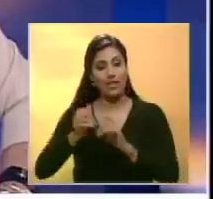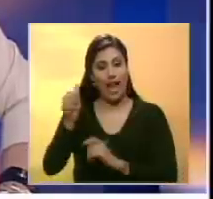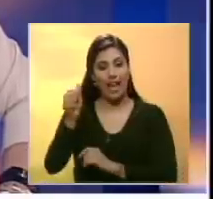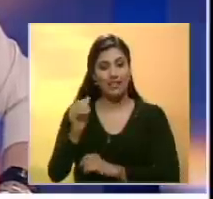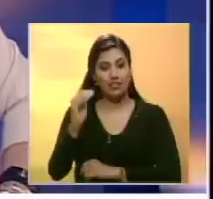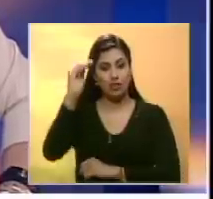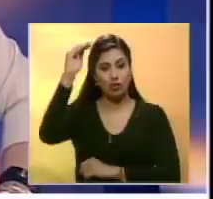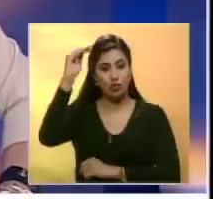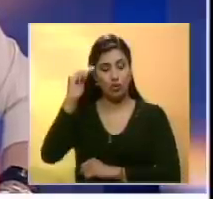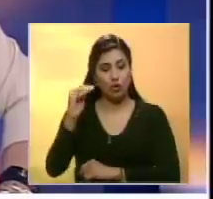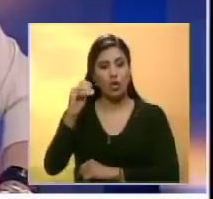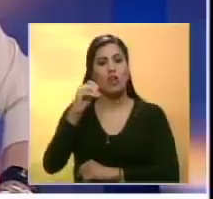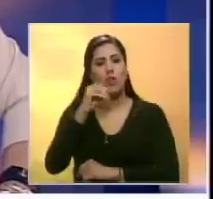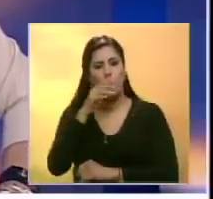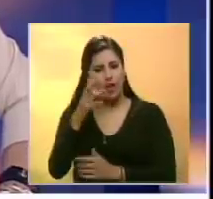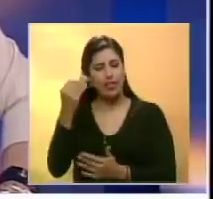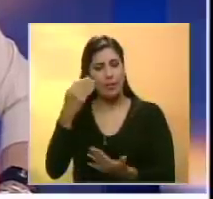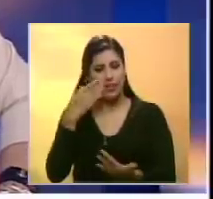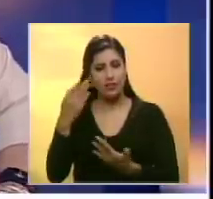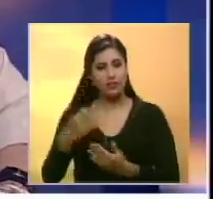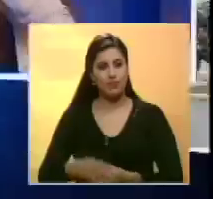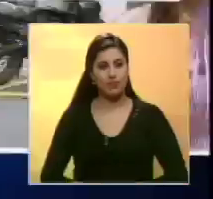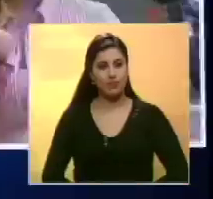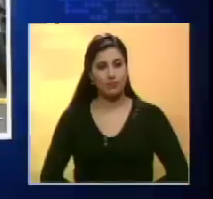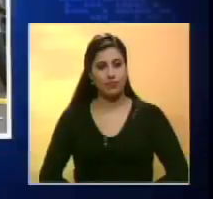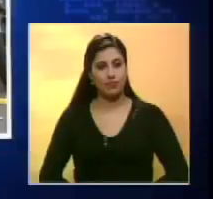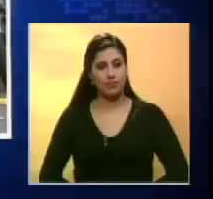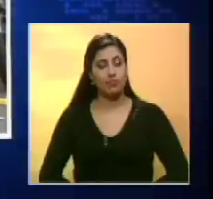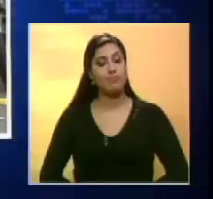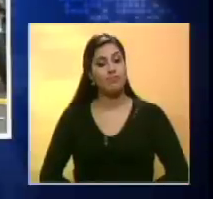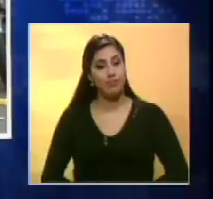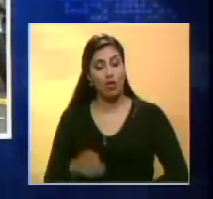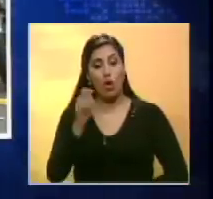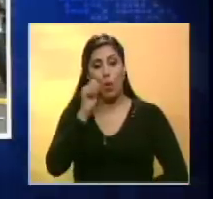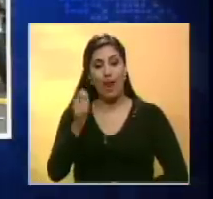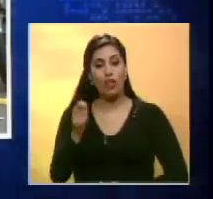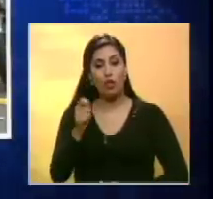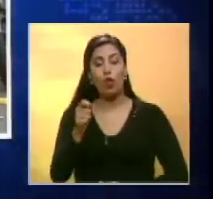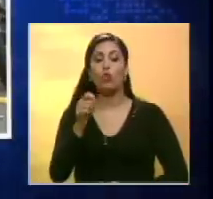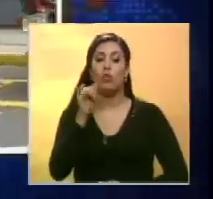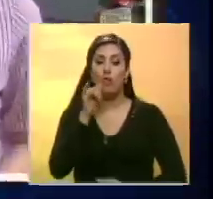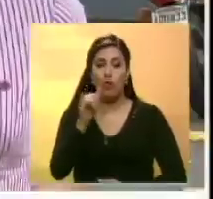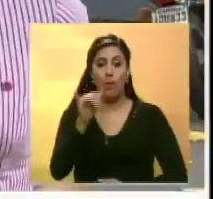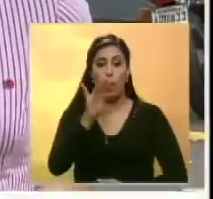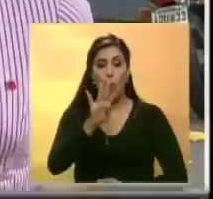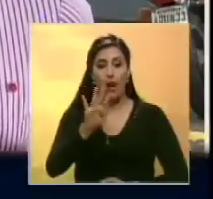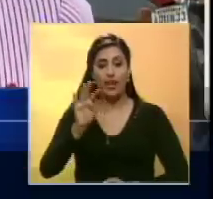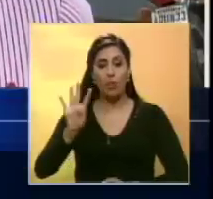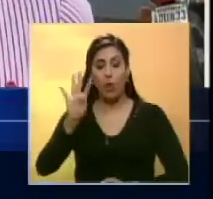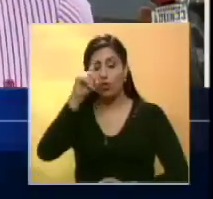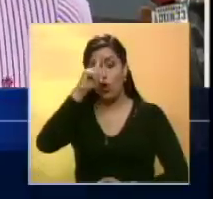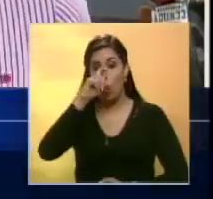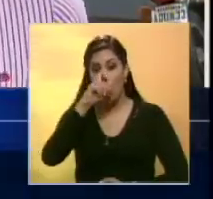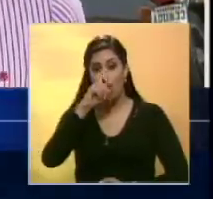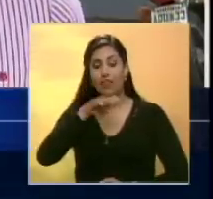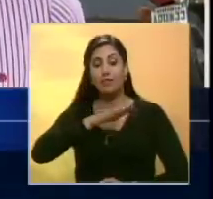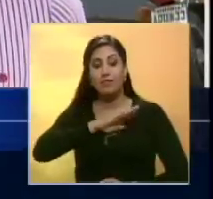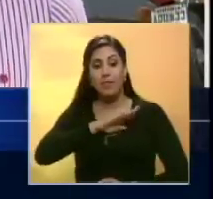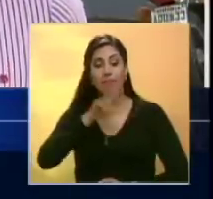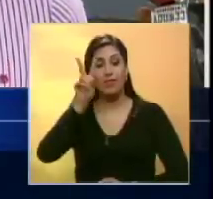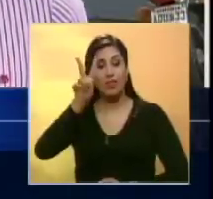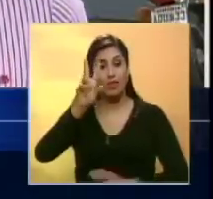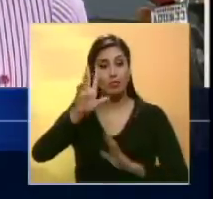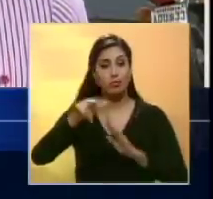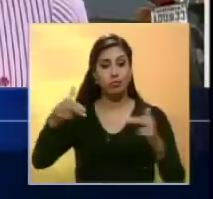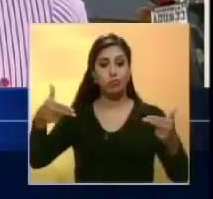ascensores. Fabiola Yaquinto nos cuenta más. Antonio Manrique Bolívar, de 44 años, fue sometido por dos